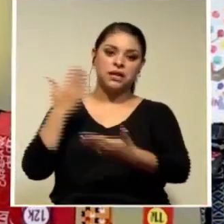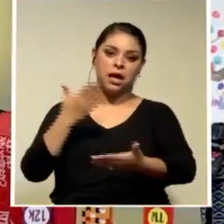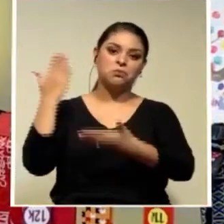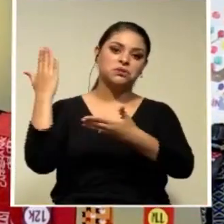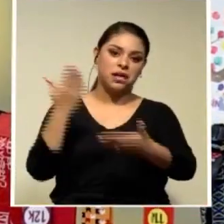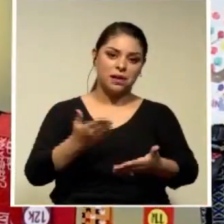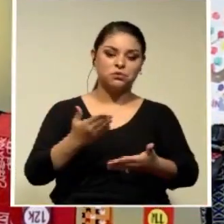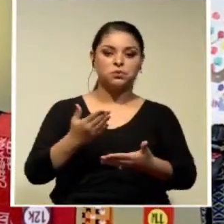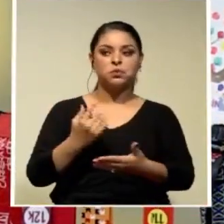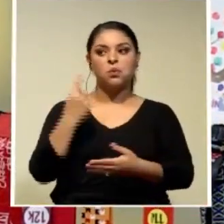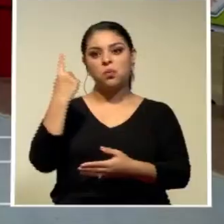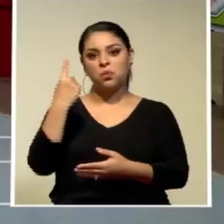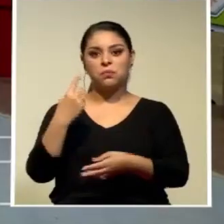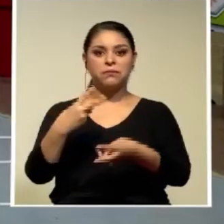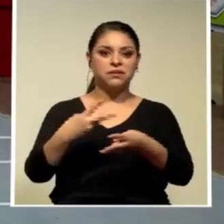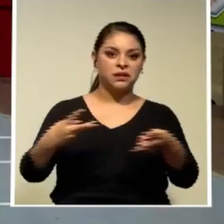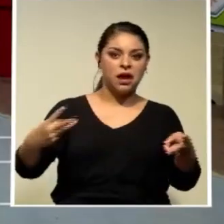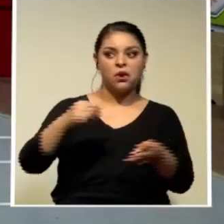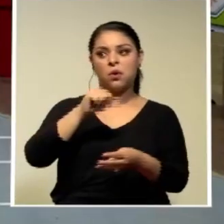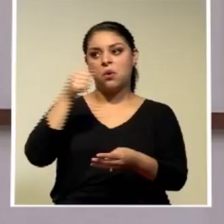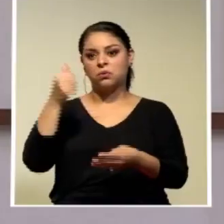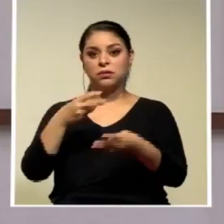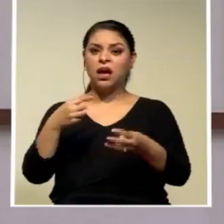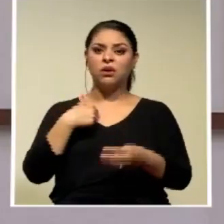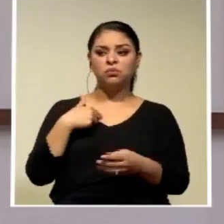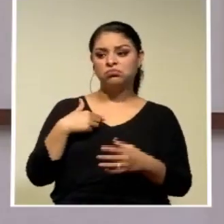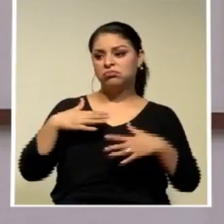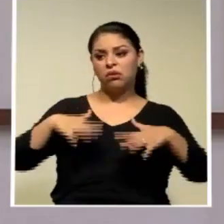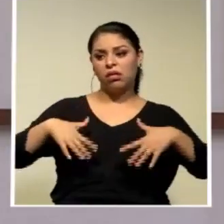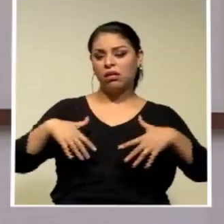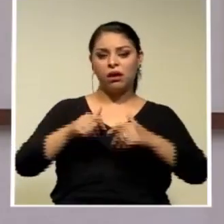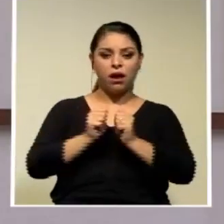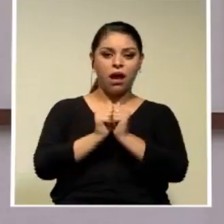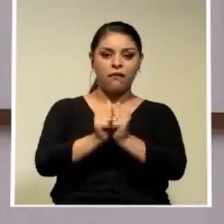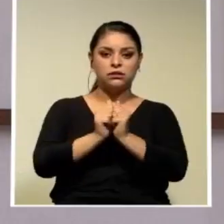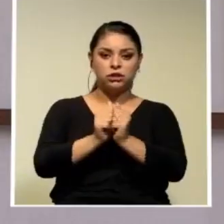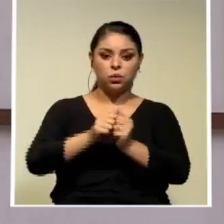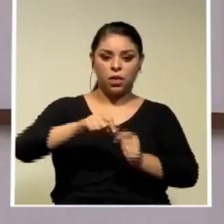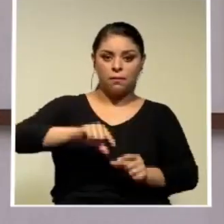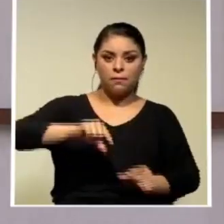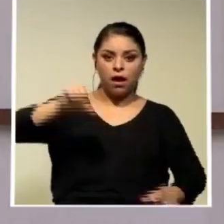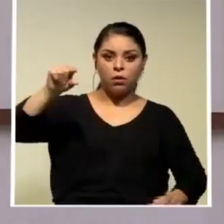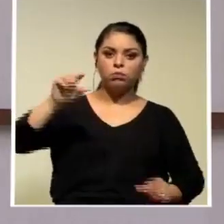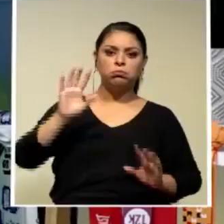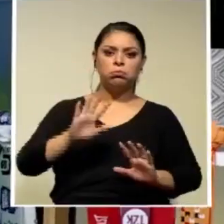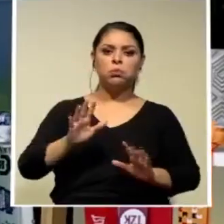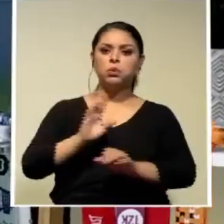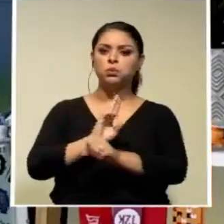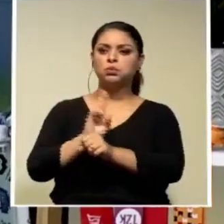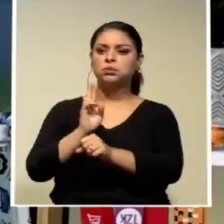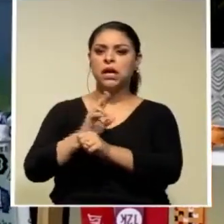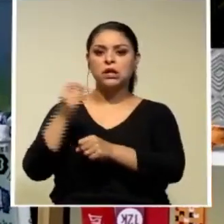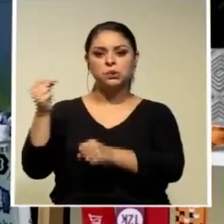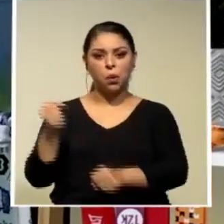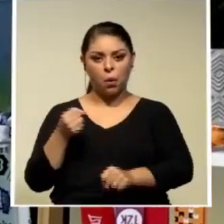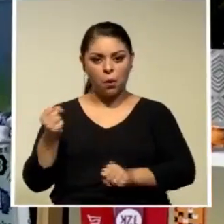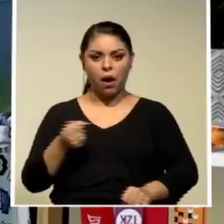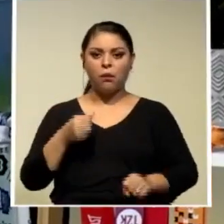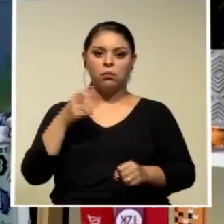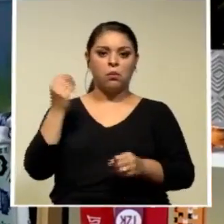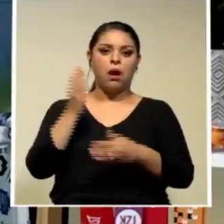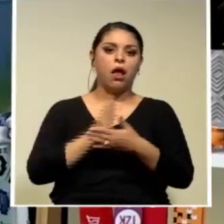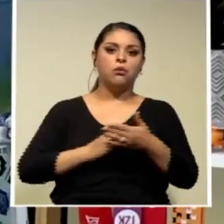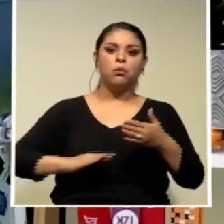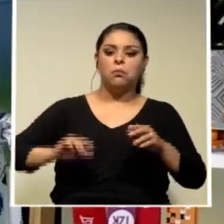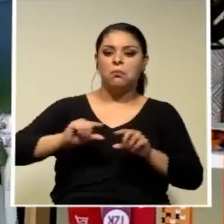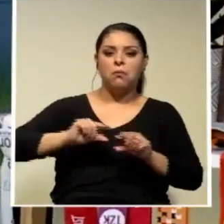uno y otro material. Si yo no tengo caballito de palo, lo que puedo usar es el palito de la escoba o algo así, sí, ¿verdad? Que es otra alternativa. O algún palito que tengamos por ahí, niña Gwen. Muy